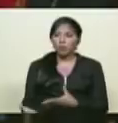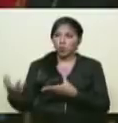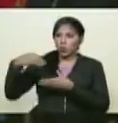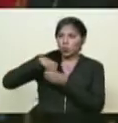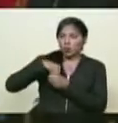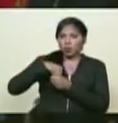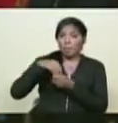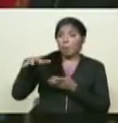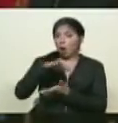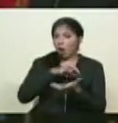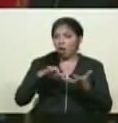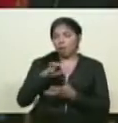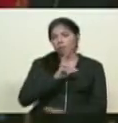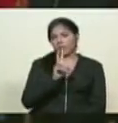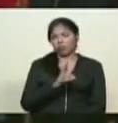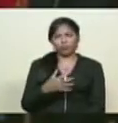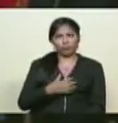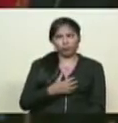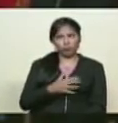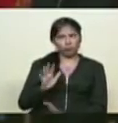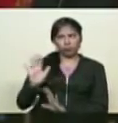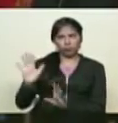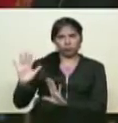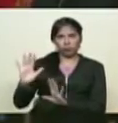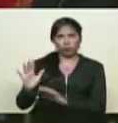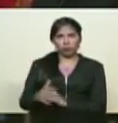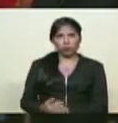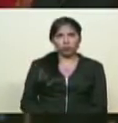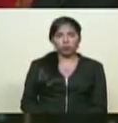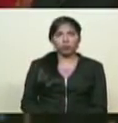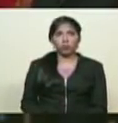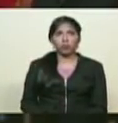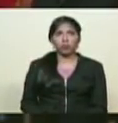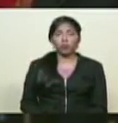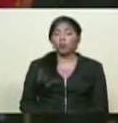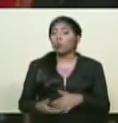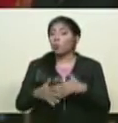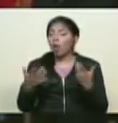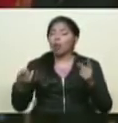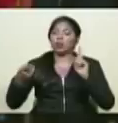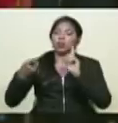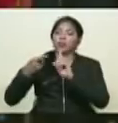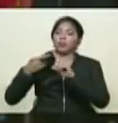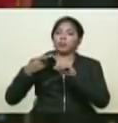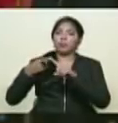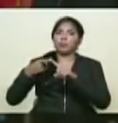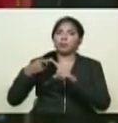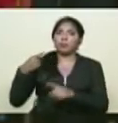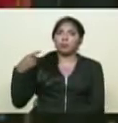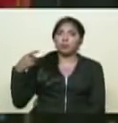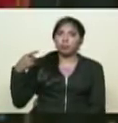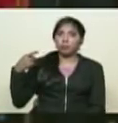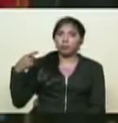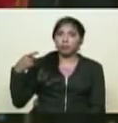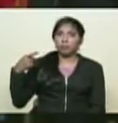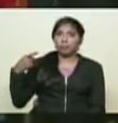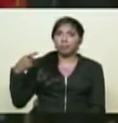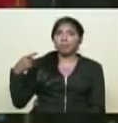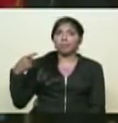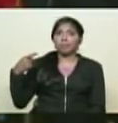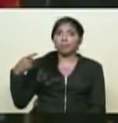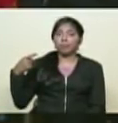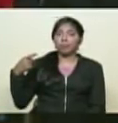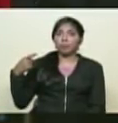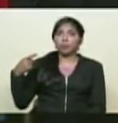internos de venezuela y existe una razón fundamental para ello una vez por supuesto sus ánimos de injerencia pero